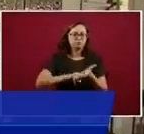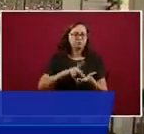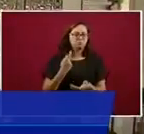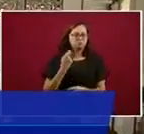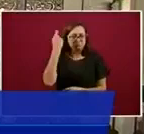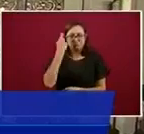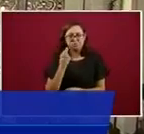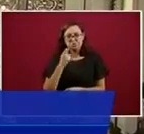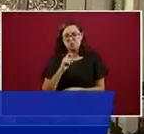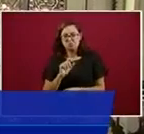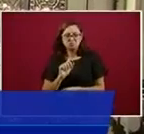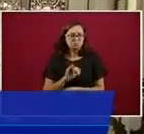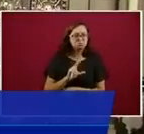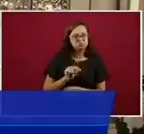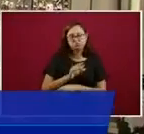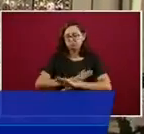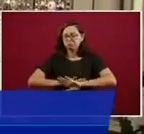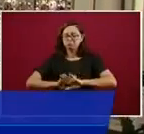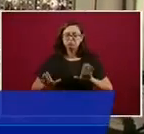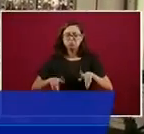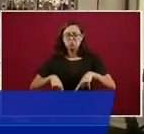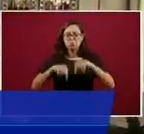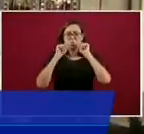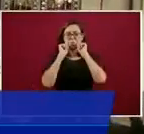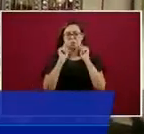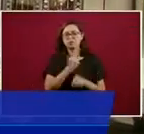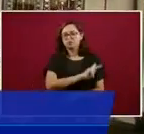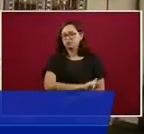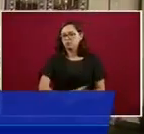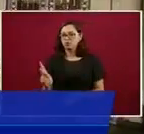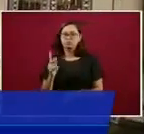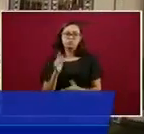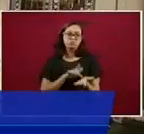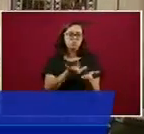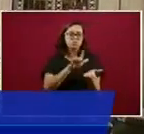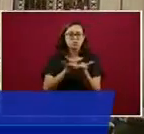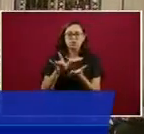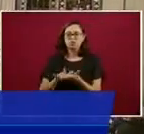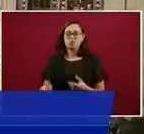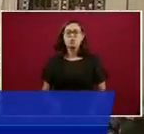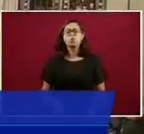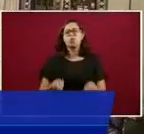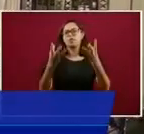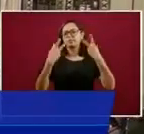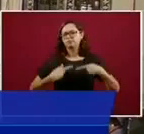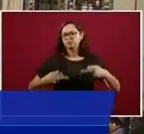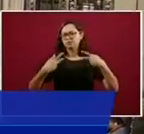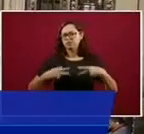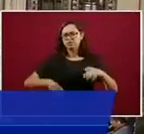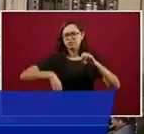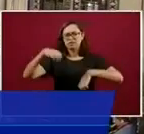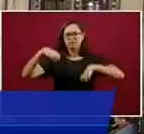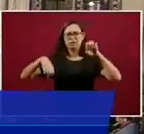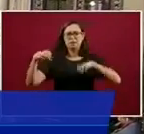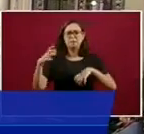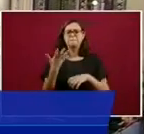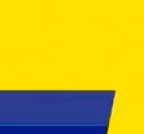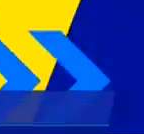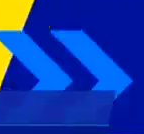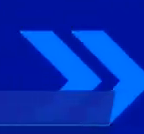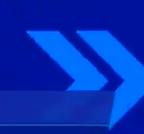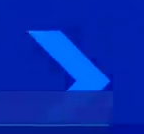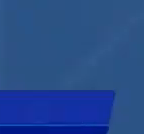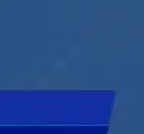derecho y llega a más de 8 millones de adultos